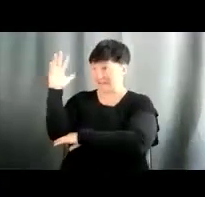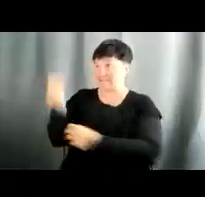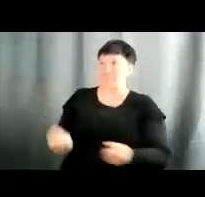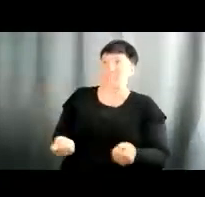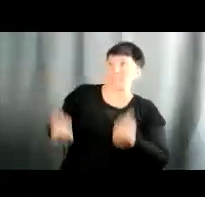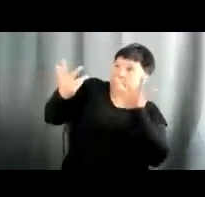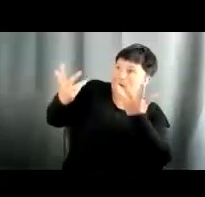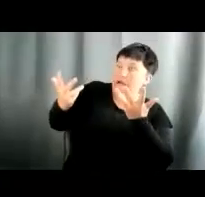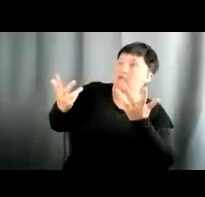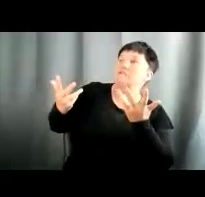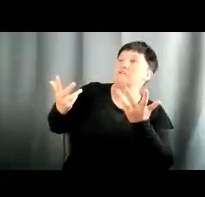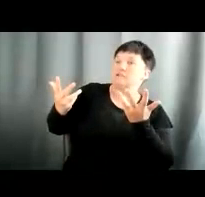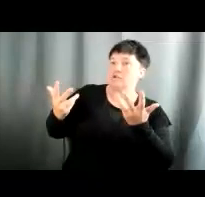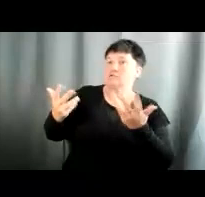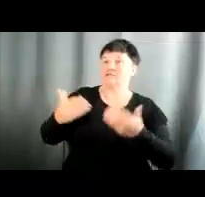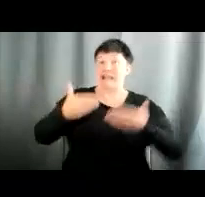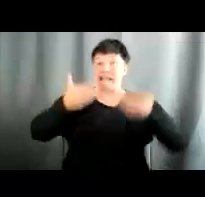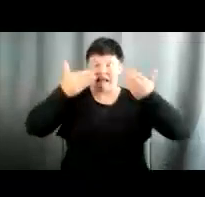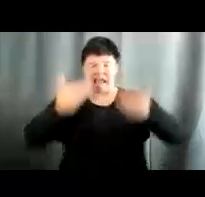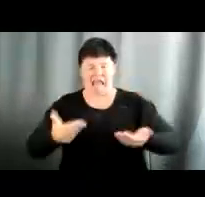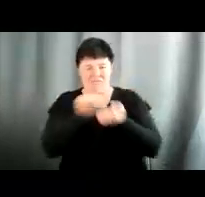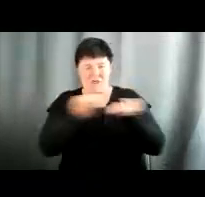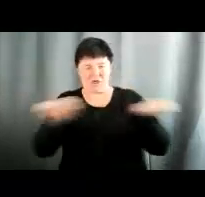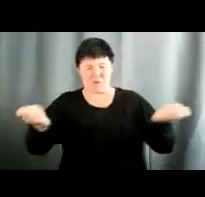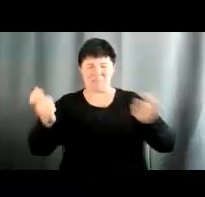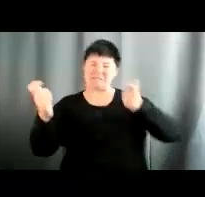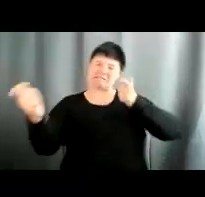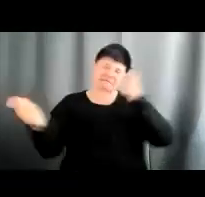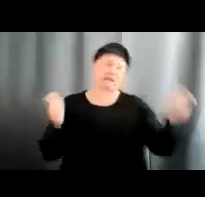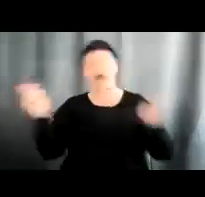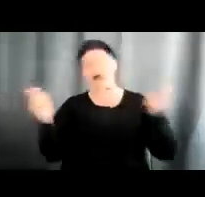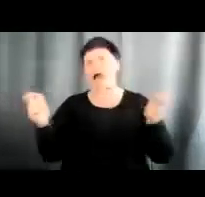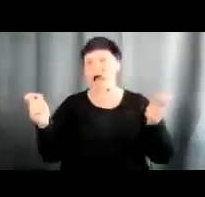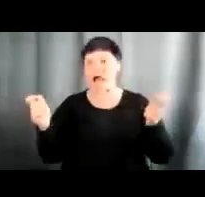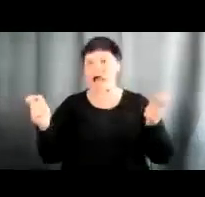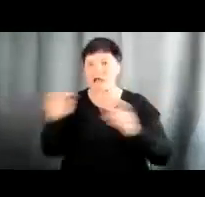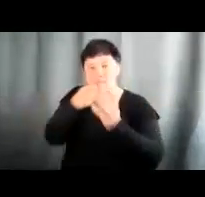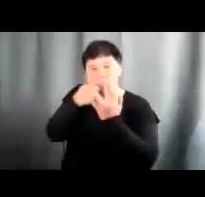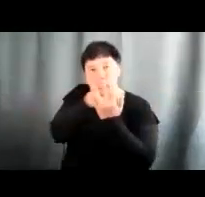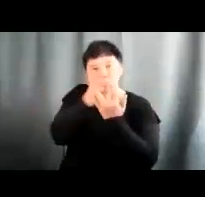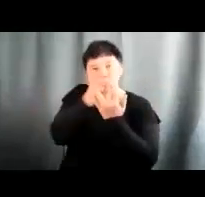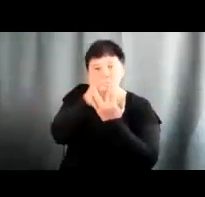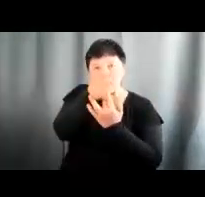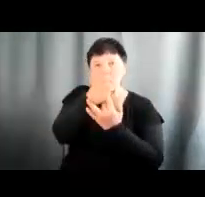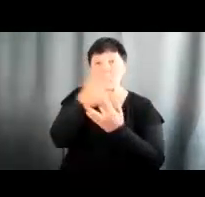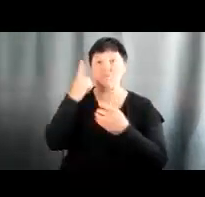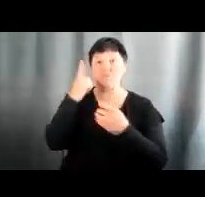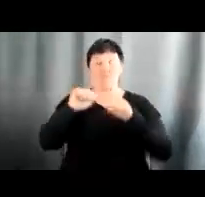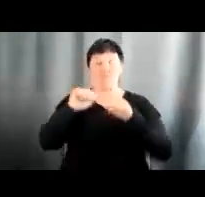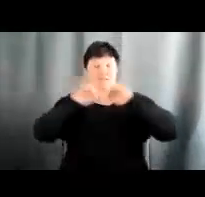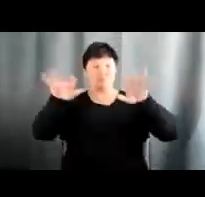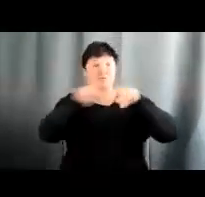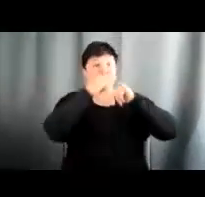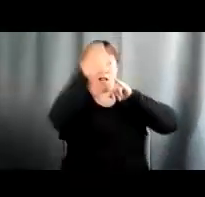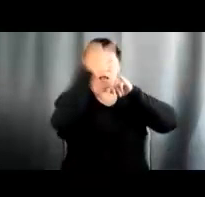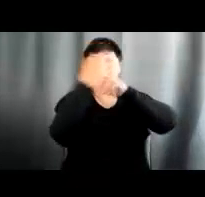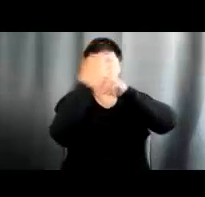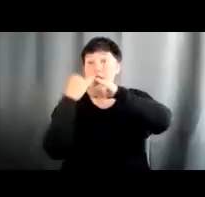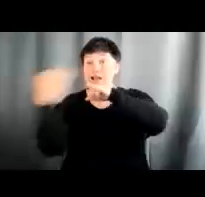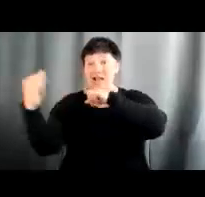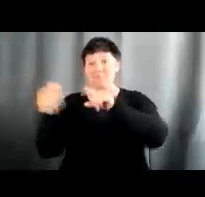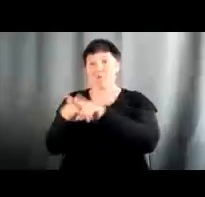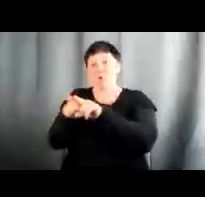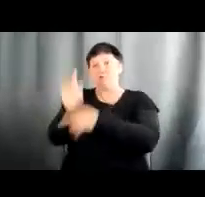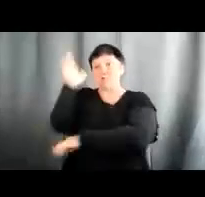punto de tener un equipo tan pesado, tan grande, pasando no solo por las líneas de distribución que tienden a ser más bajas, sino también